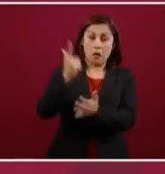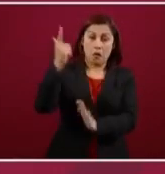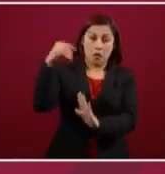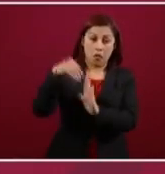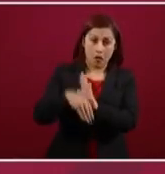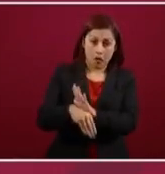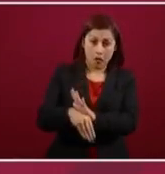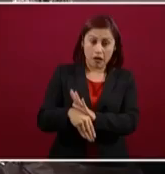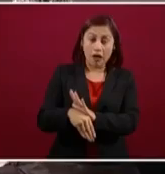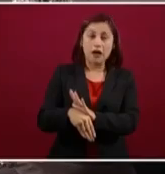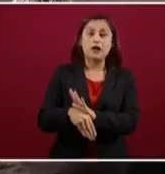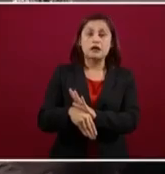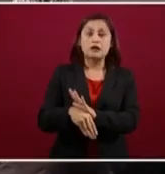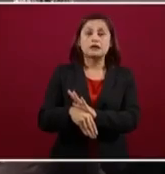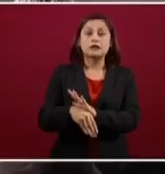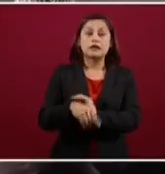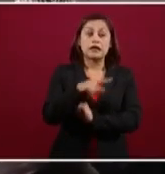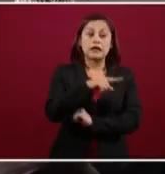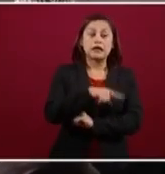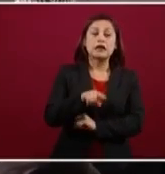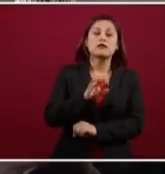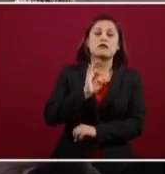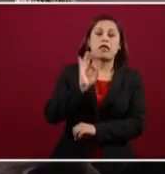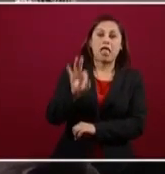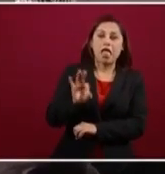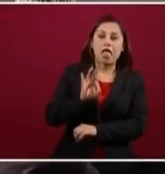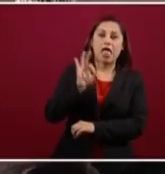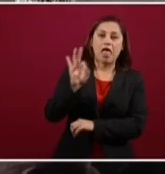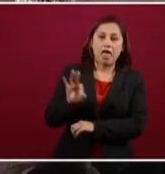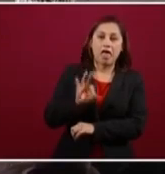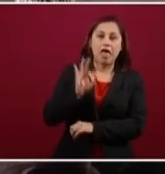pues sí lleva a crear